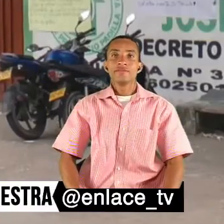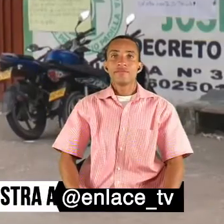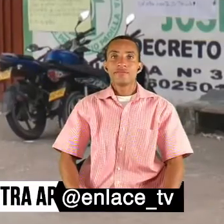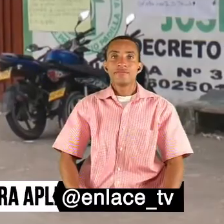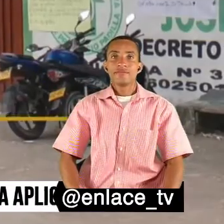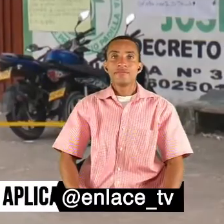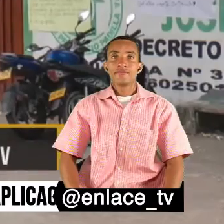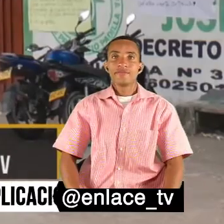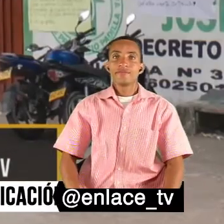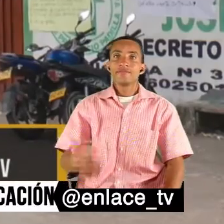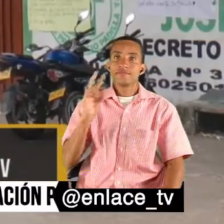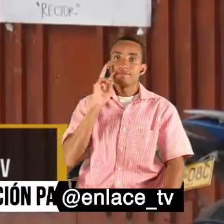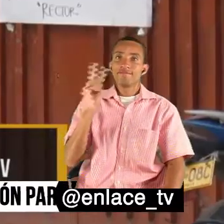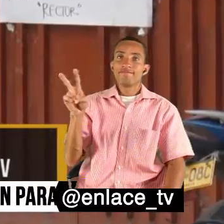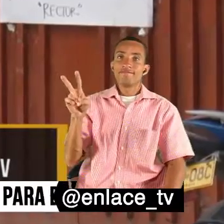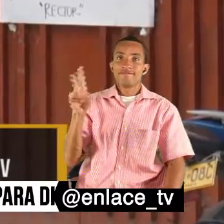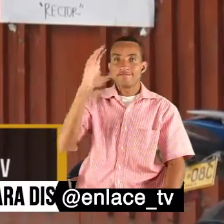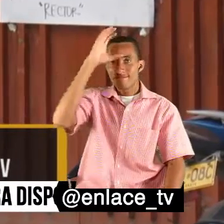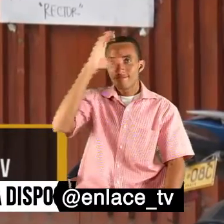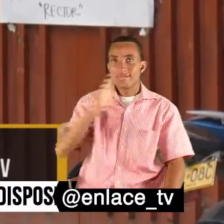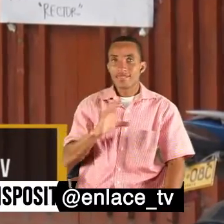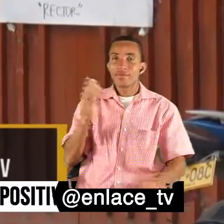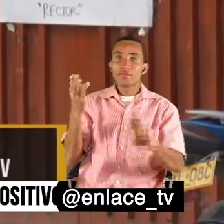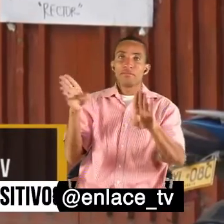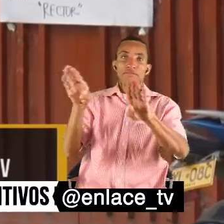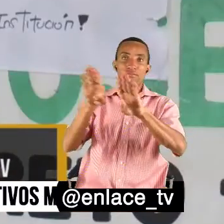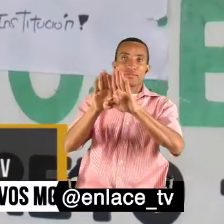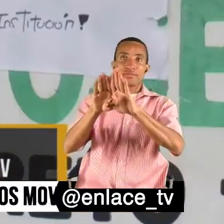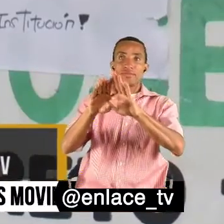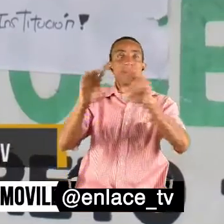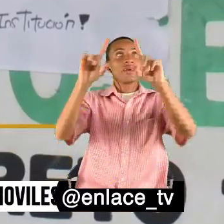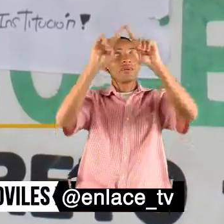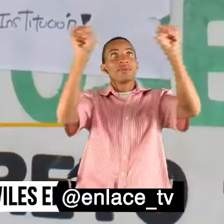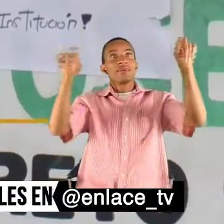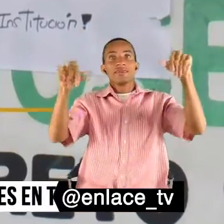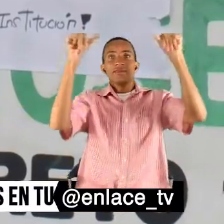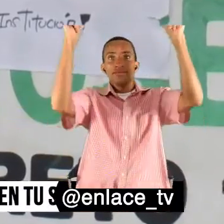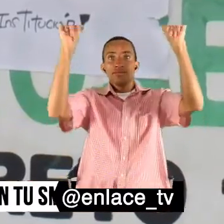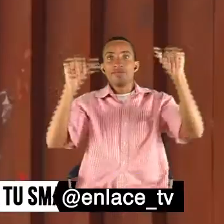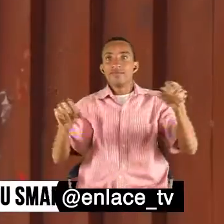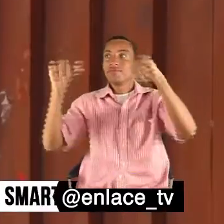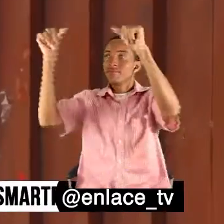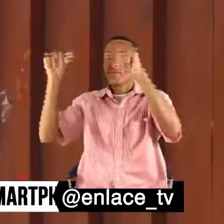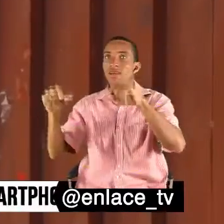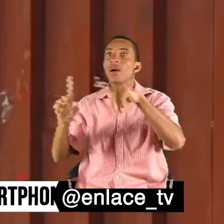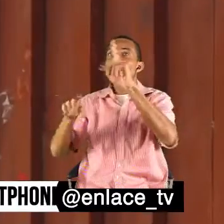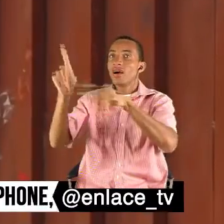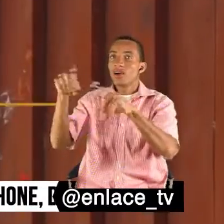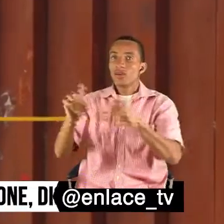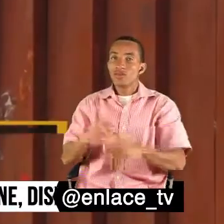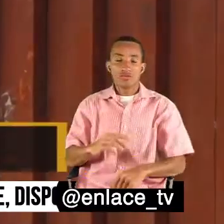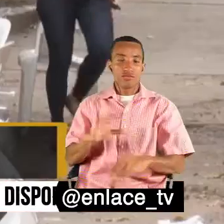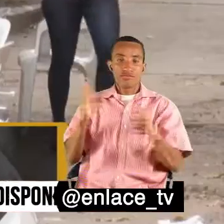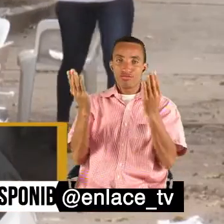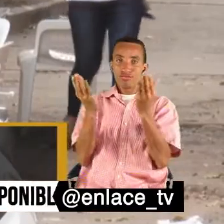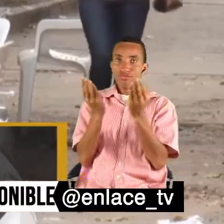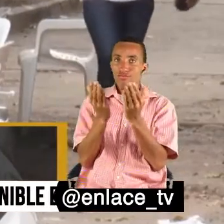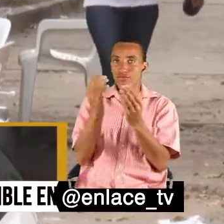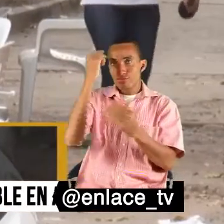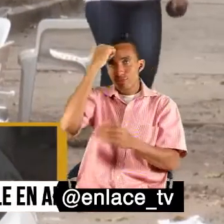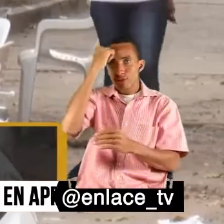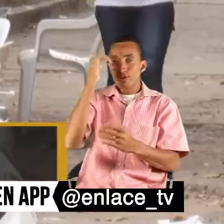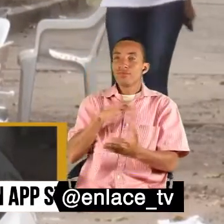Así se encuentra el CAS, la puerta cerrada, con pancartas a las afueras al igual que docentes quienes llegaron no a dictar clases, sino a sentarse